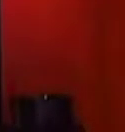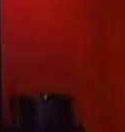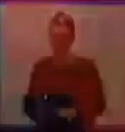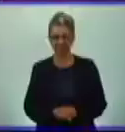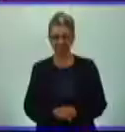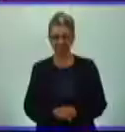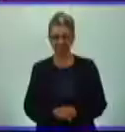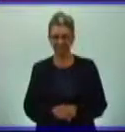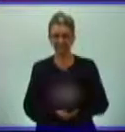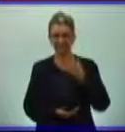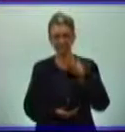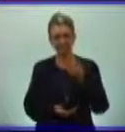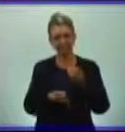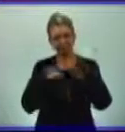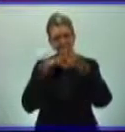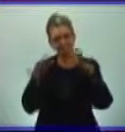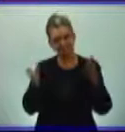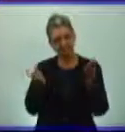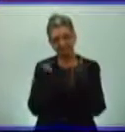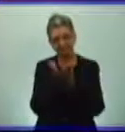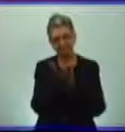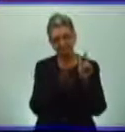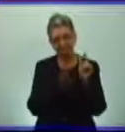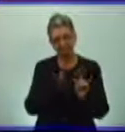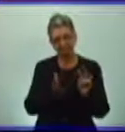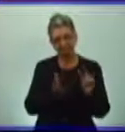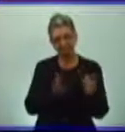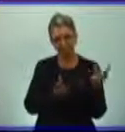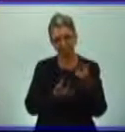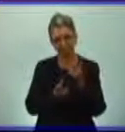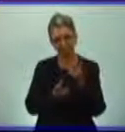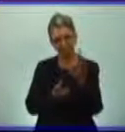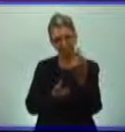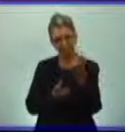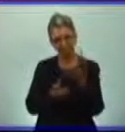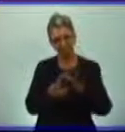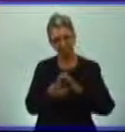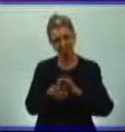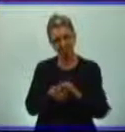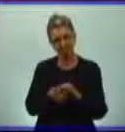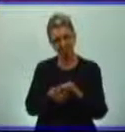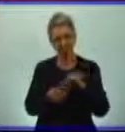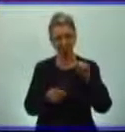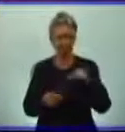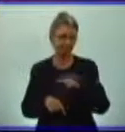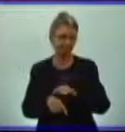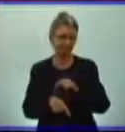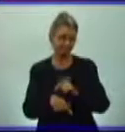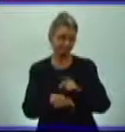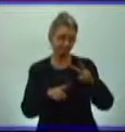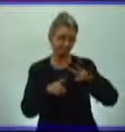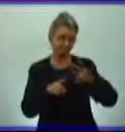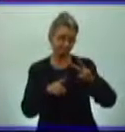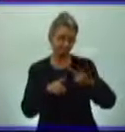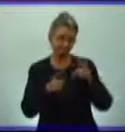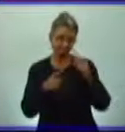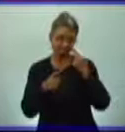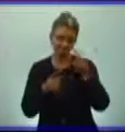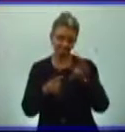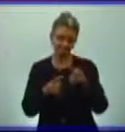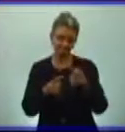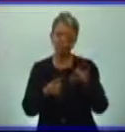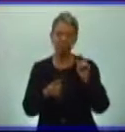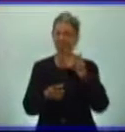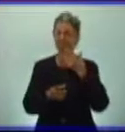Buenos días a todos los estudiantes y familiares de primer y segundo grado que a esta hora sintonizan el canal educativo. Qué bueno